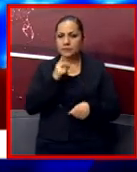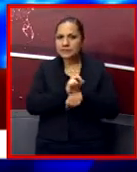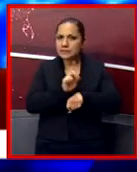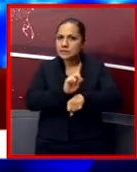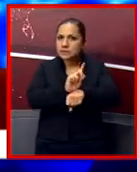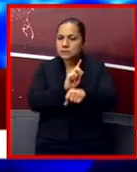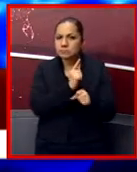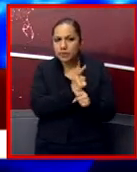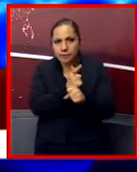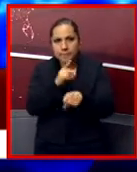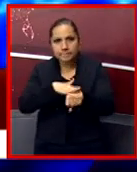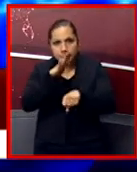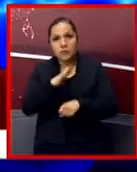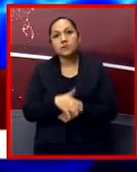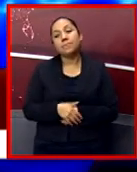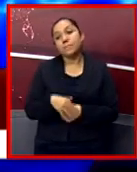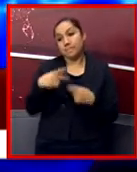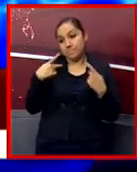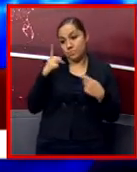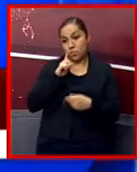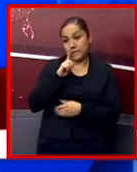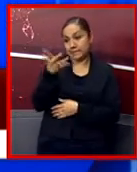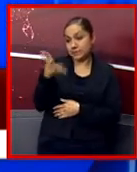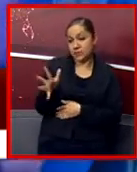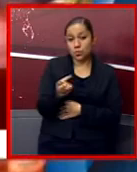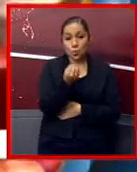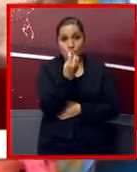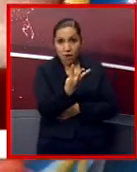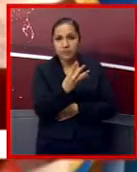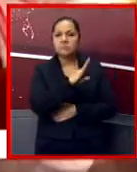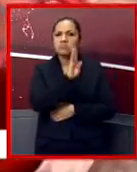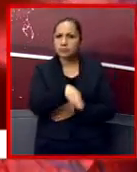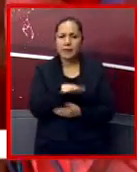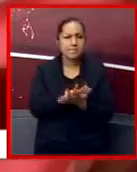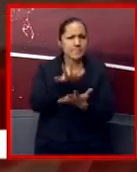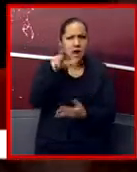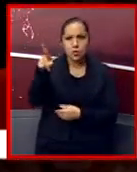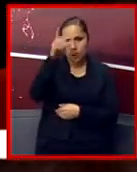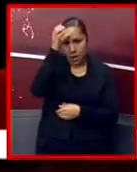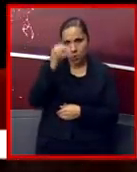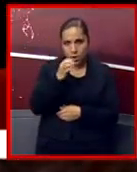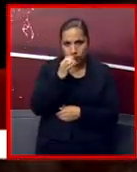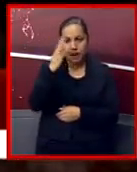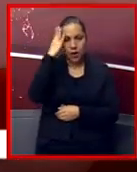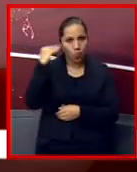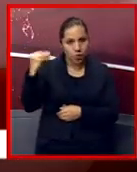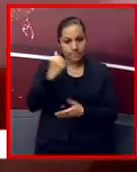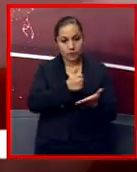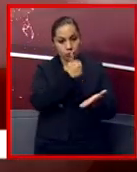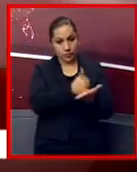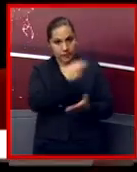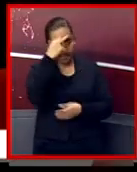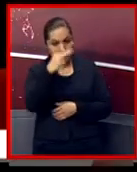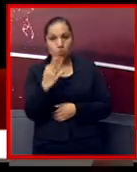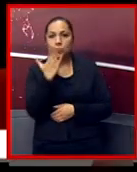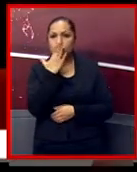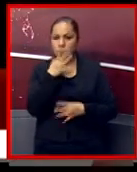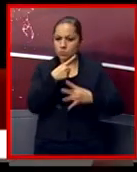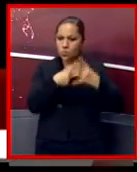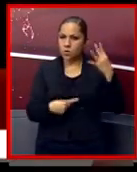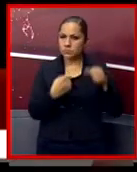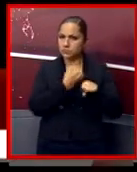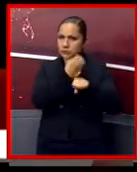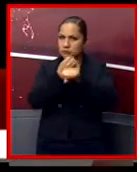de cada 10 mujeres. Las entidades con mayor incidencia son Coahuila, Colima, Ciudad de México y Sonora. La